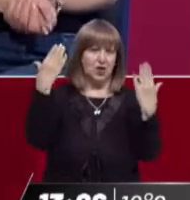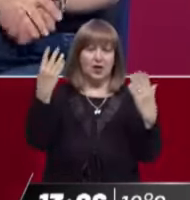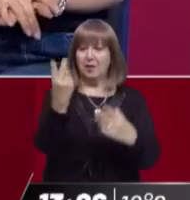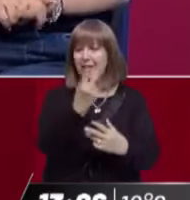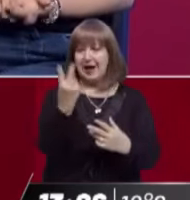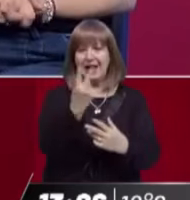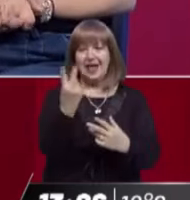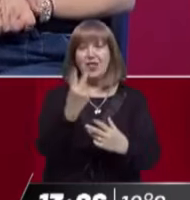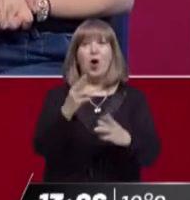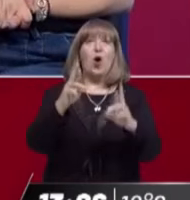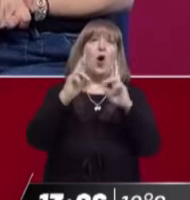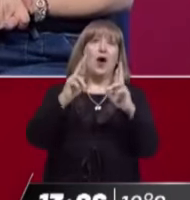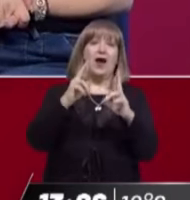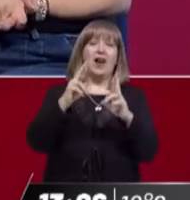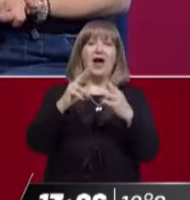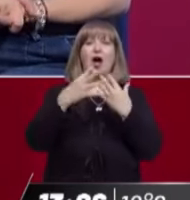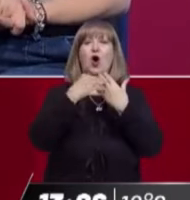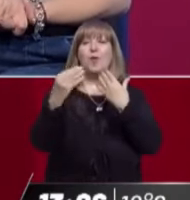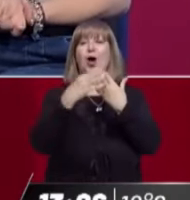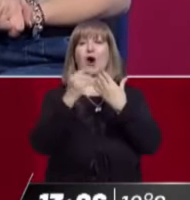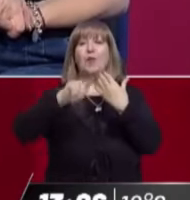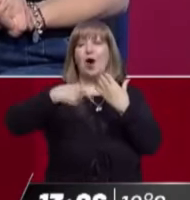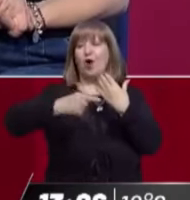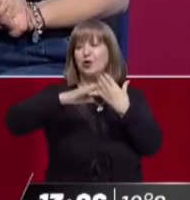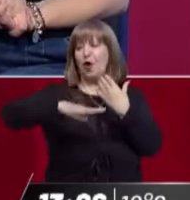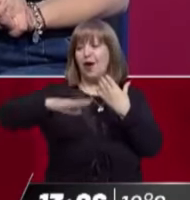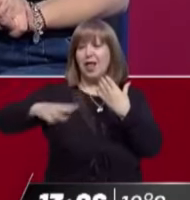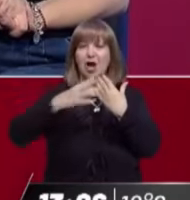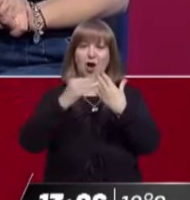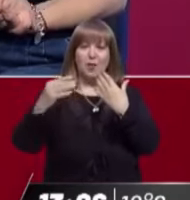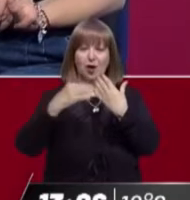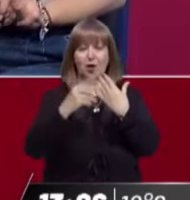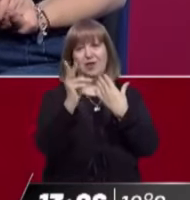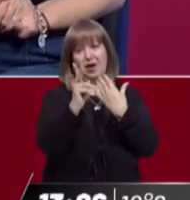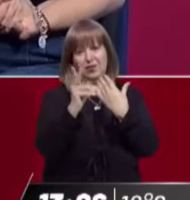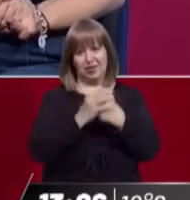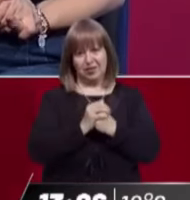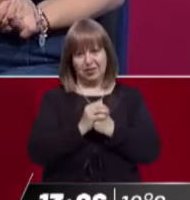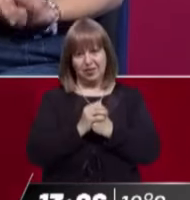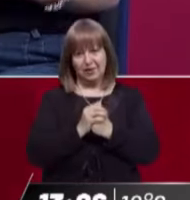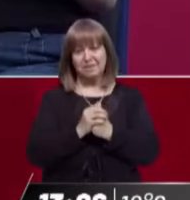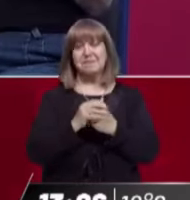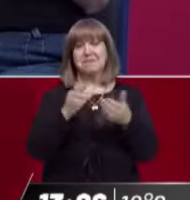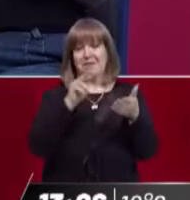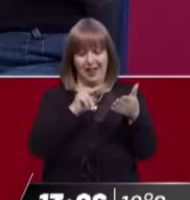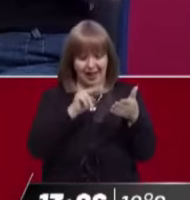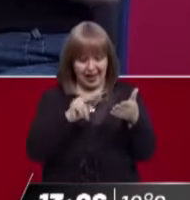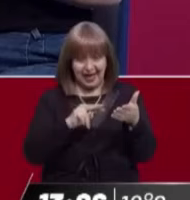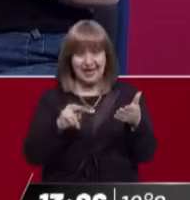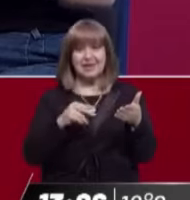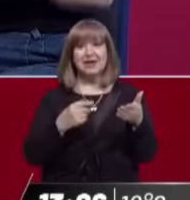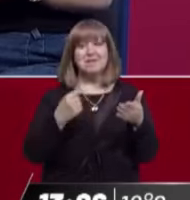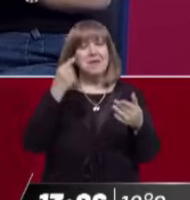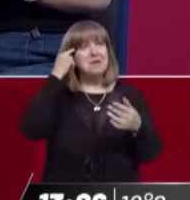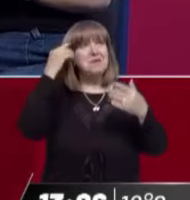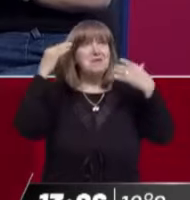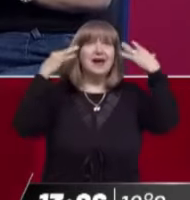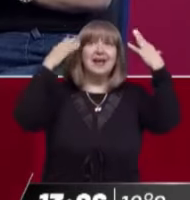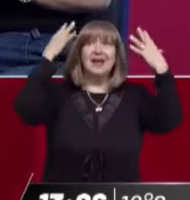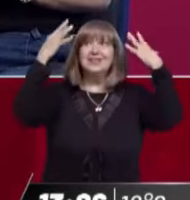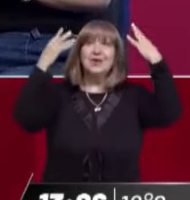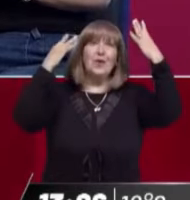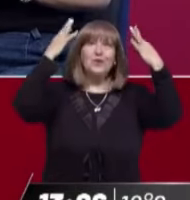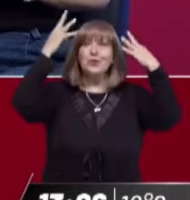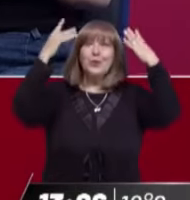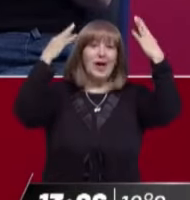sigan ese mismo camino, ¿no? Y la magia de los libros y de la lectura y de mantener la imaginación